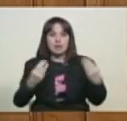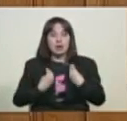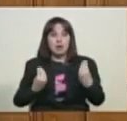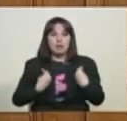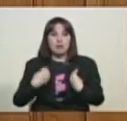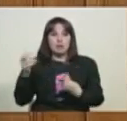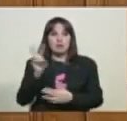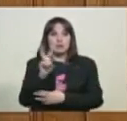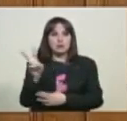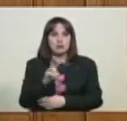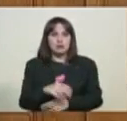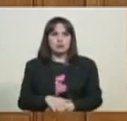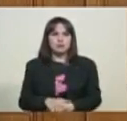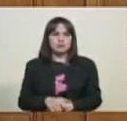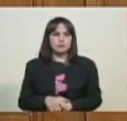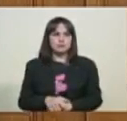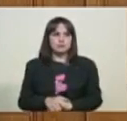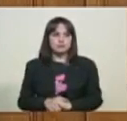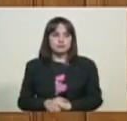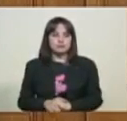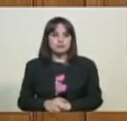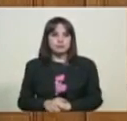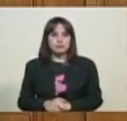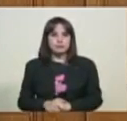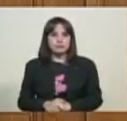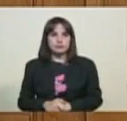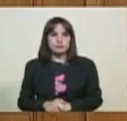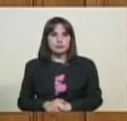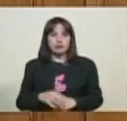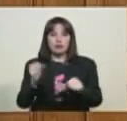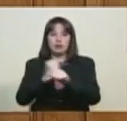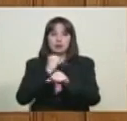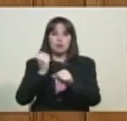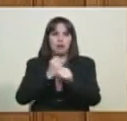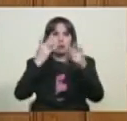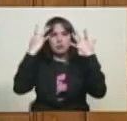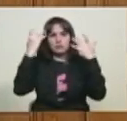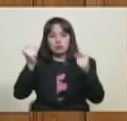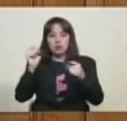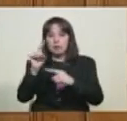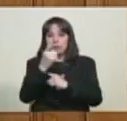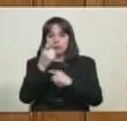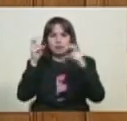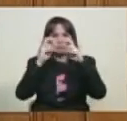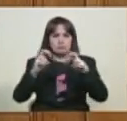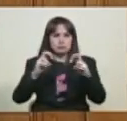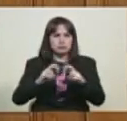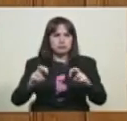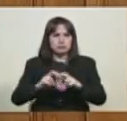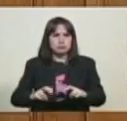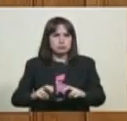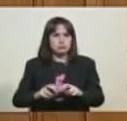Venezuela. Quiero agradecer el trabajo profesional que se hizo desde el primer segundo.